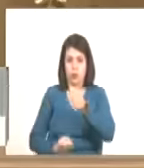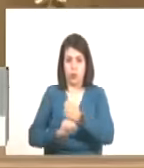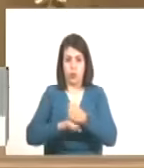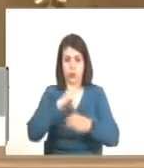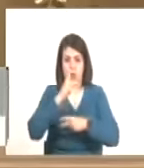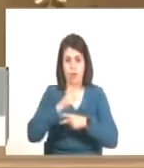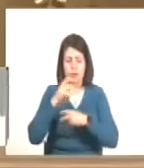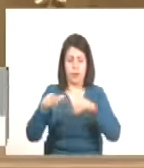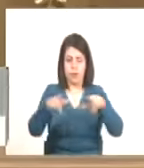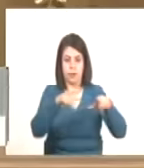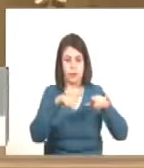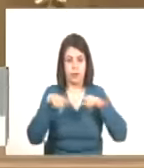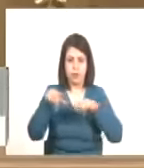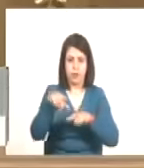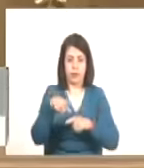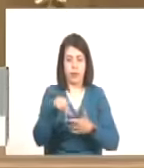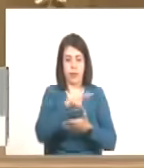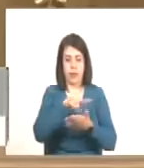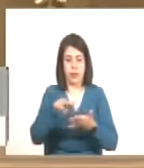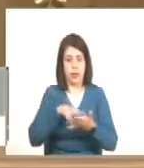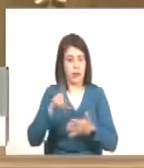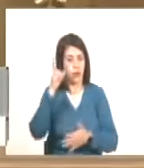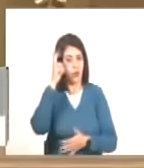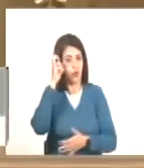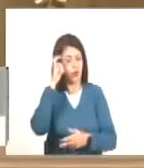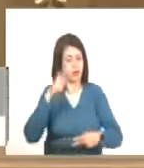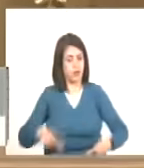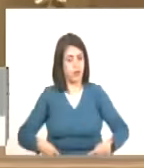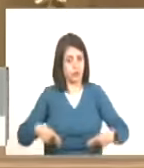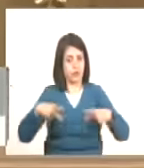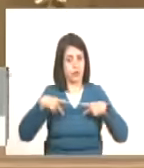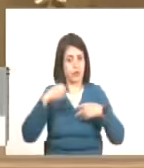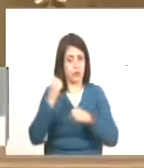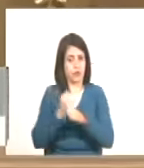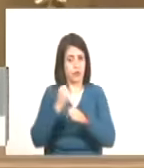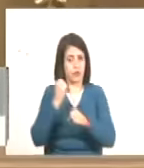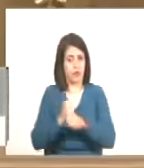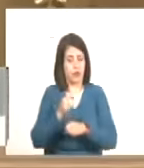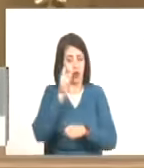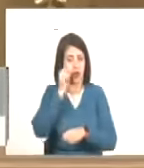el territorio, leyendo y escuchando sobre la vida y obra